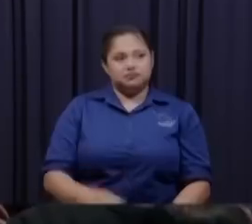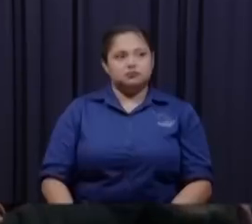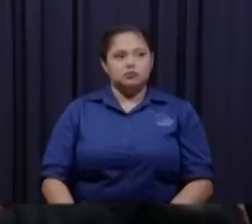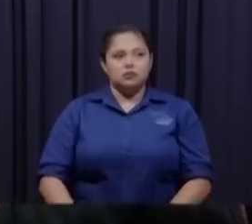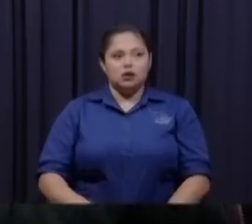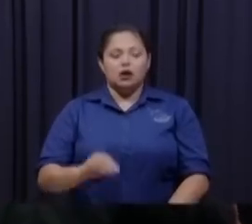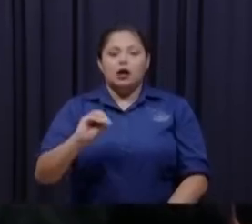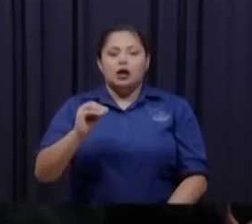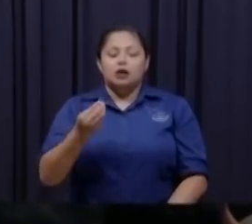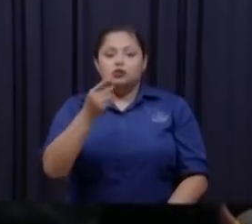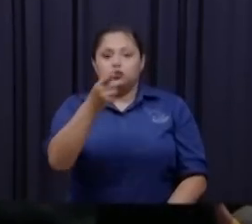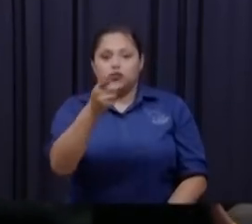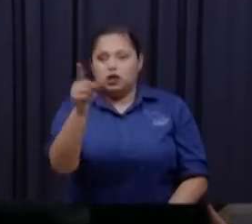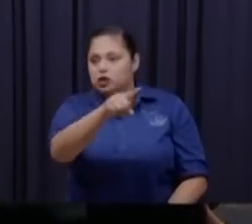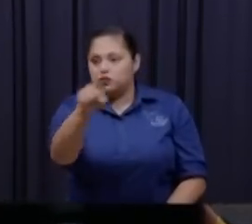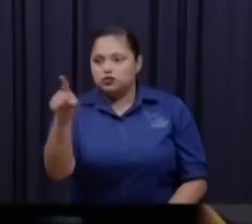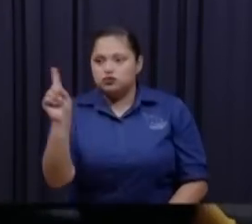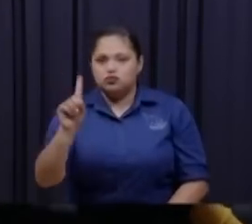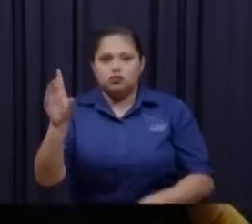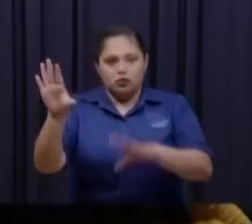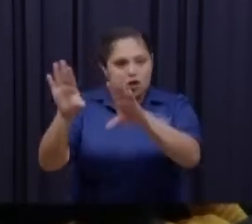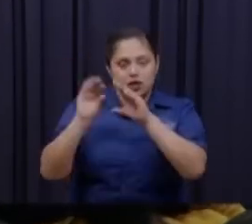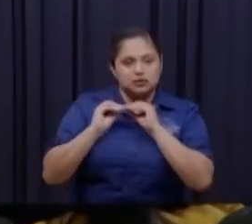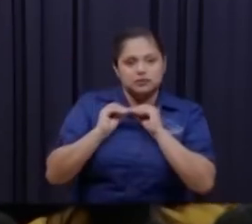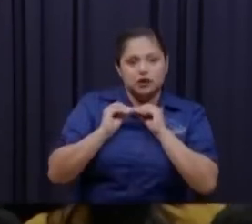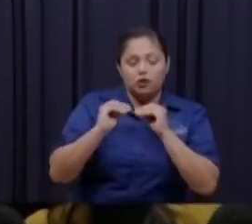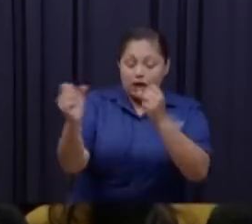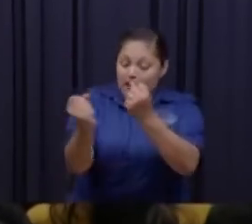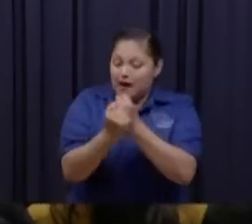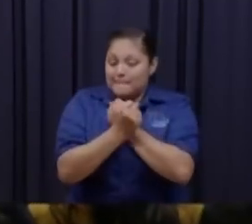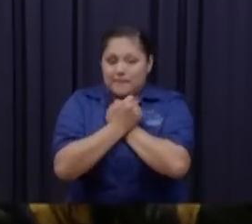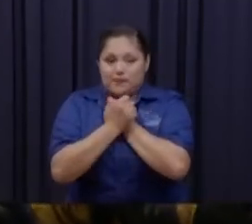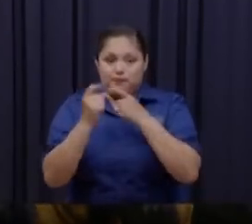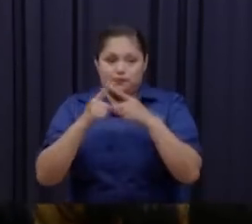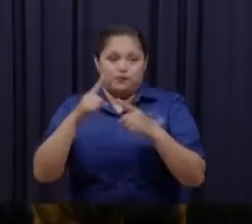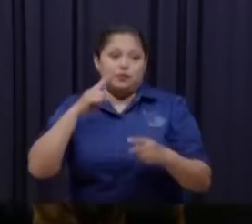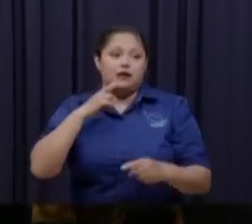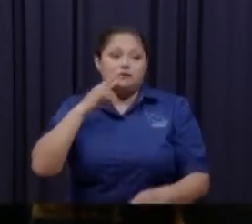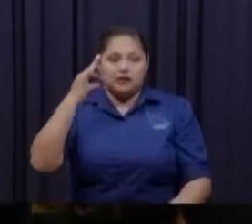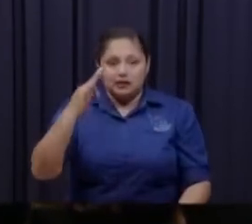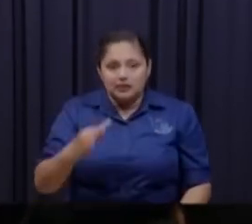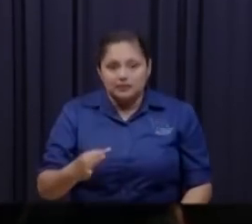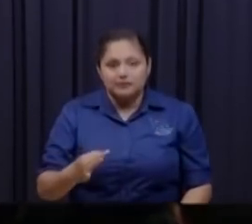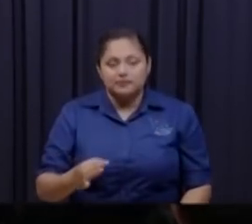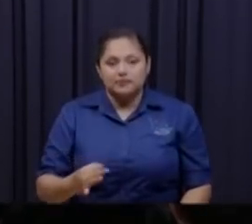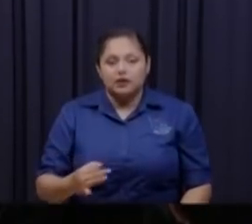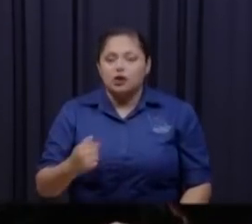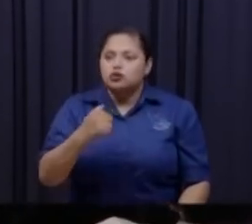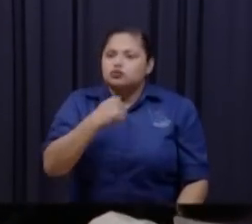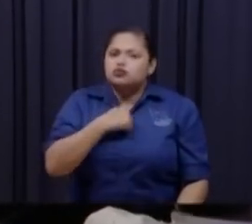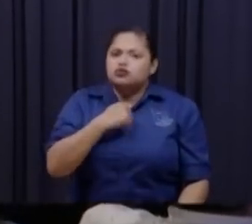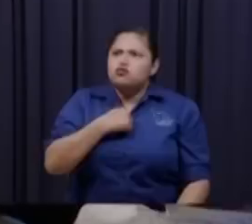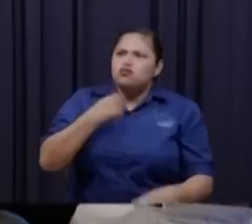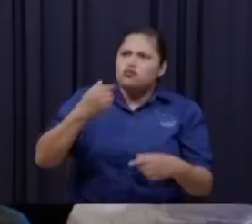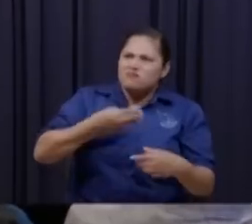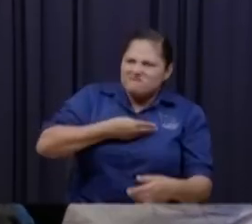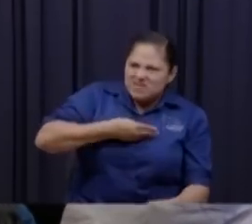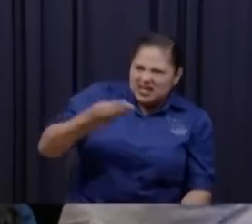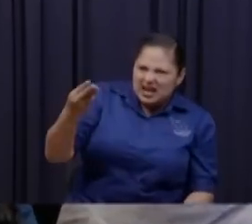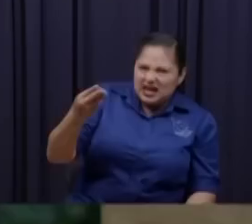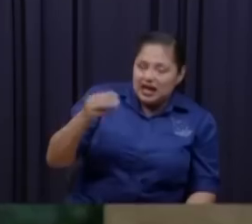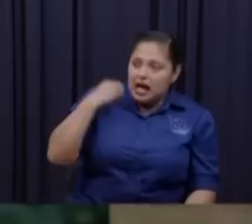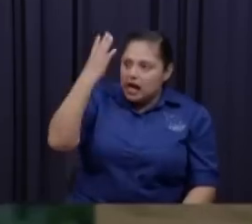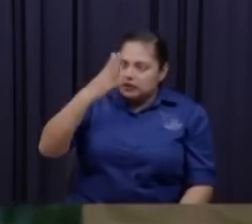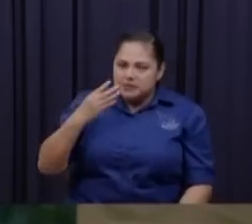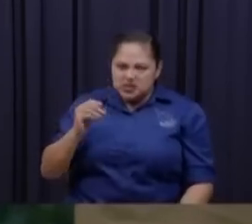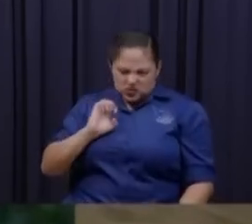por cuanto no recibieron el amor por la verdad, yo les enviaré un espíritu de engaño